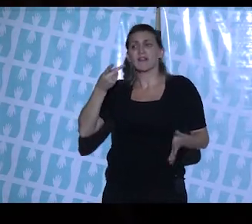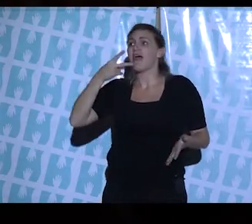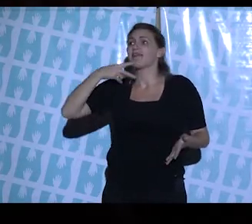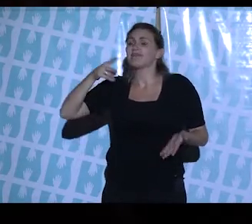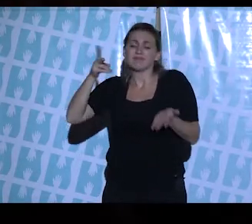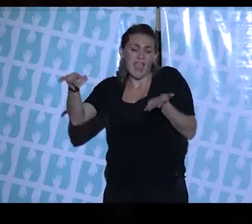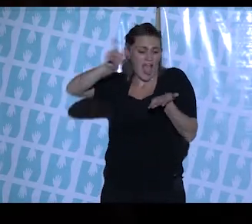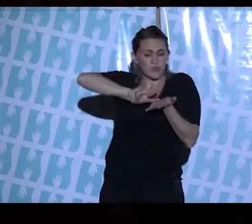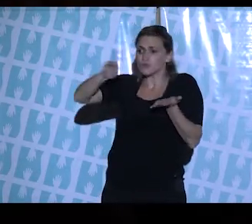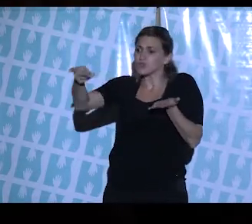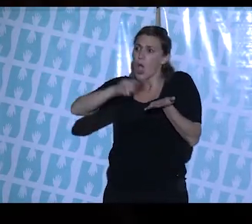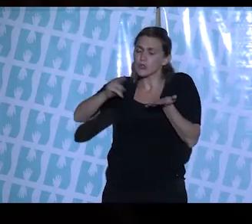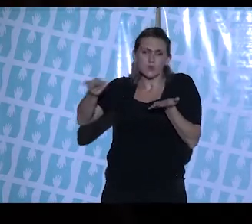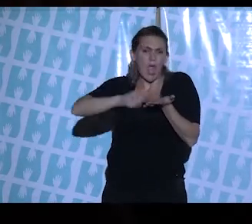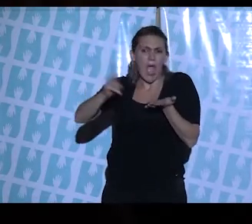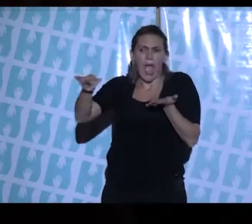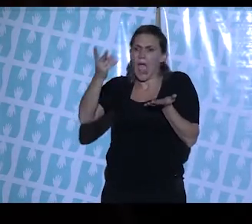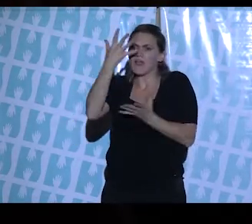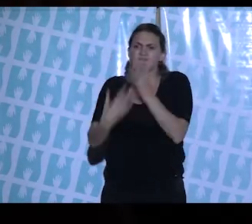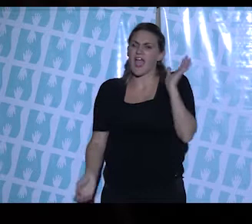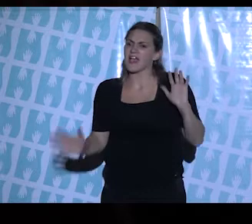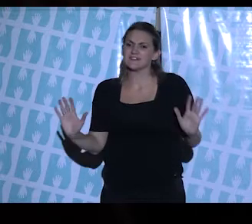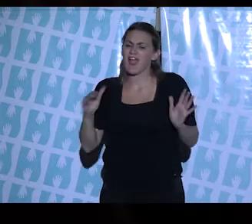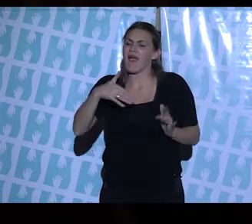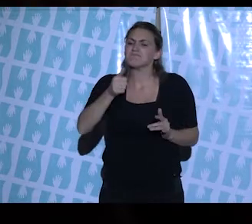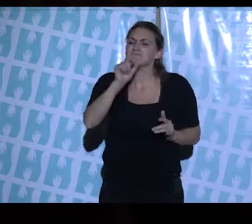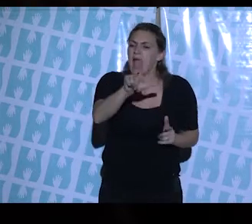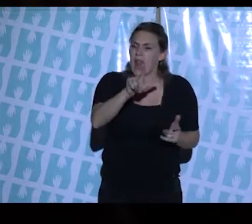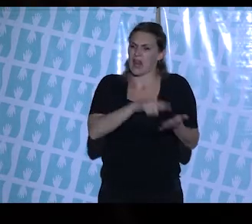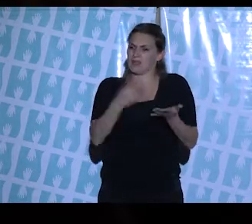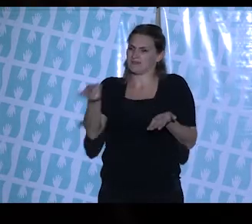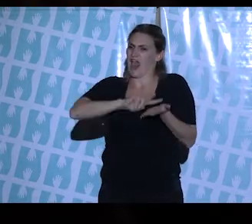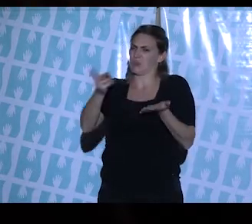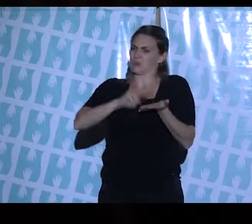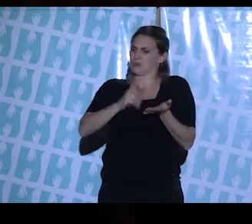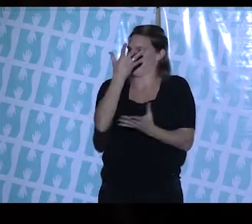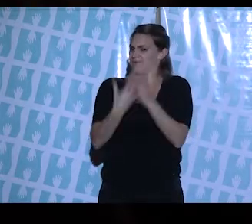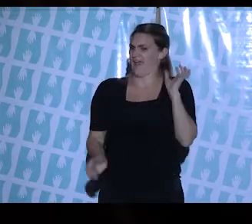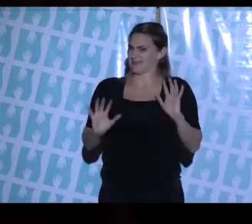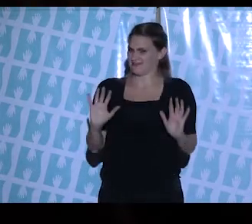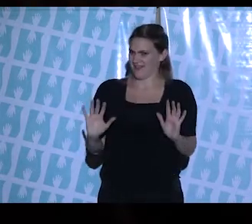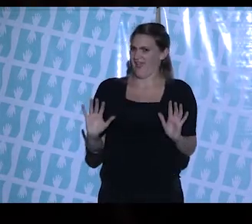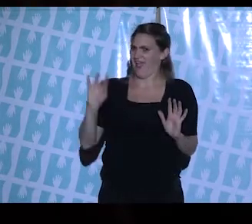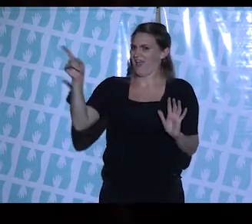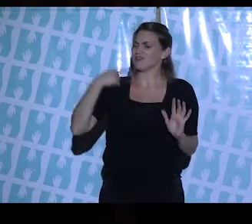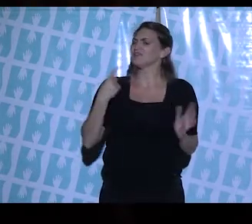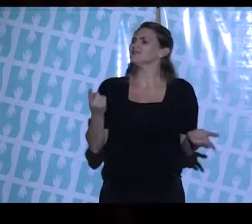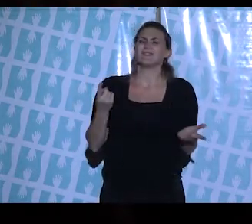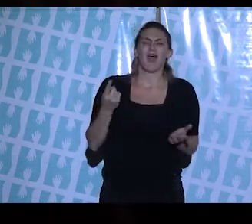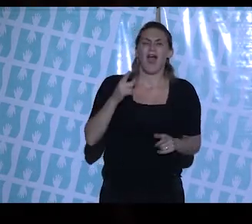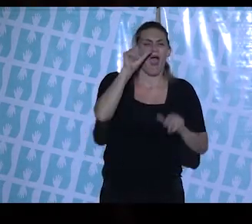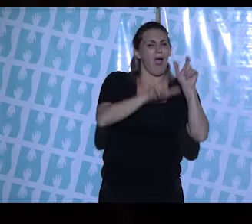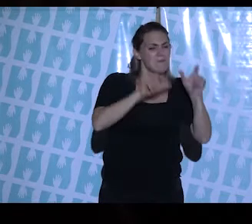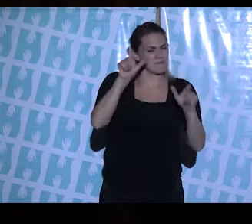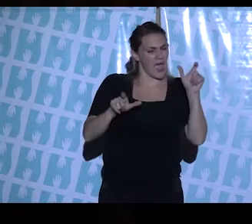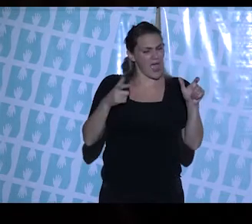de Parkinson. Pero eso se ha perpetuado en el tiempo y realmente le otorga una cualidad que no se